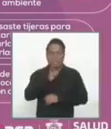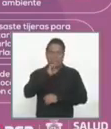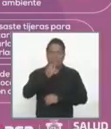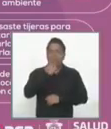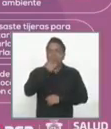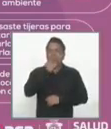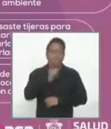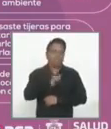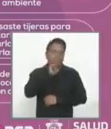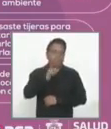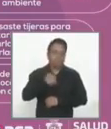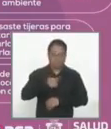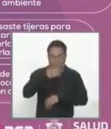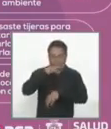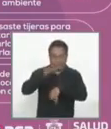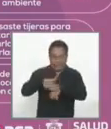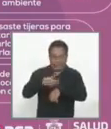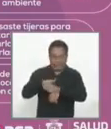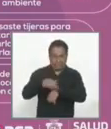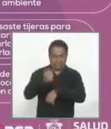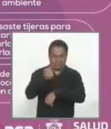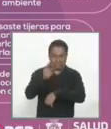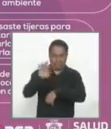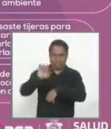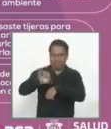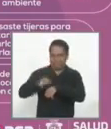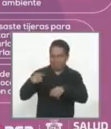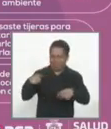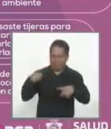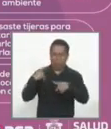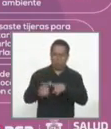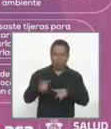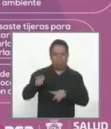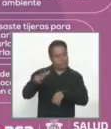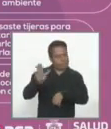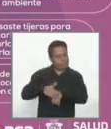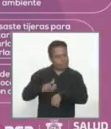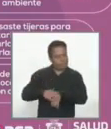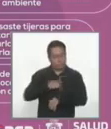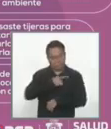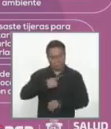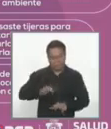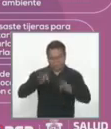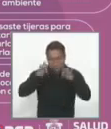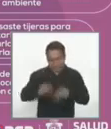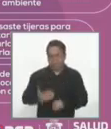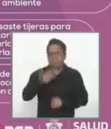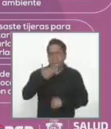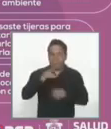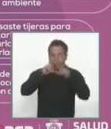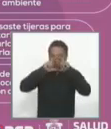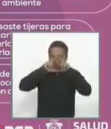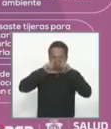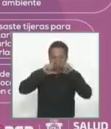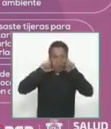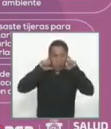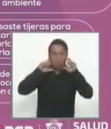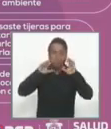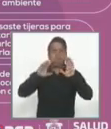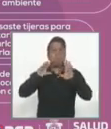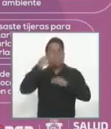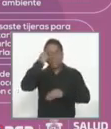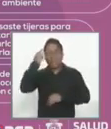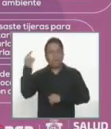manera, hemos insistido en las últimas semanas en la utilización correcta del cubrebocas como una